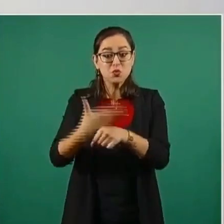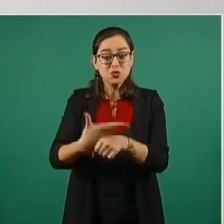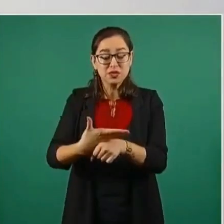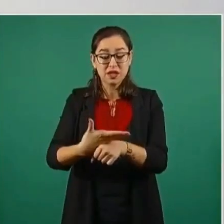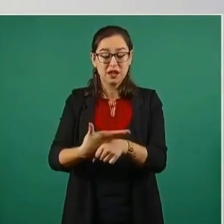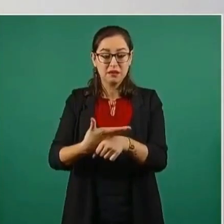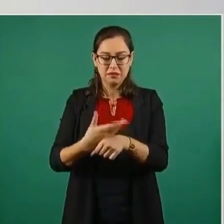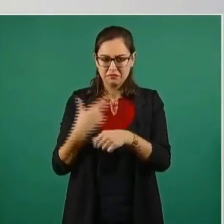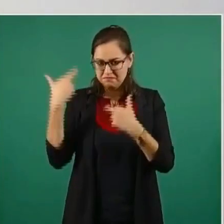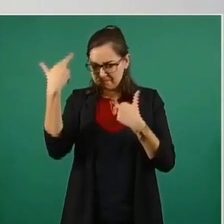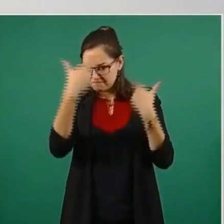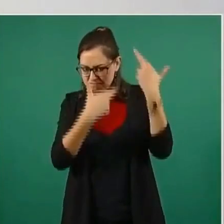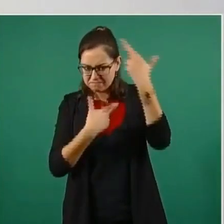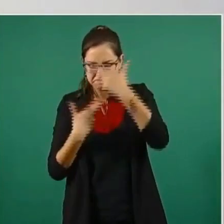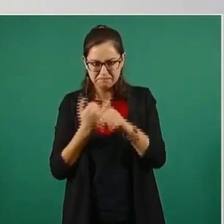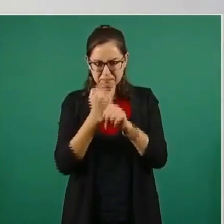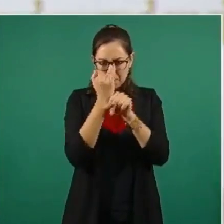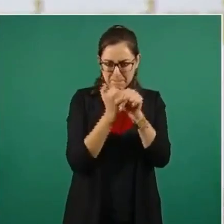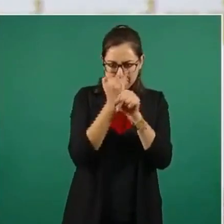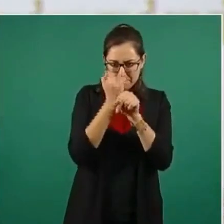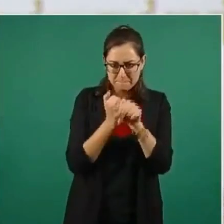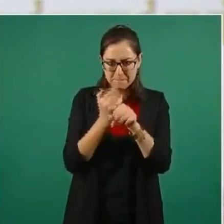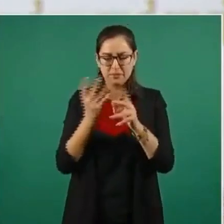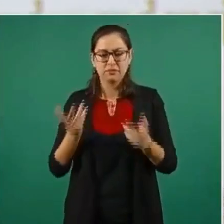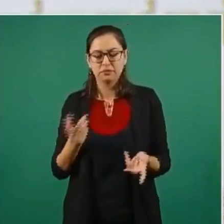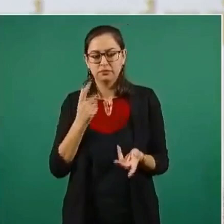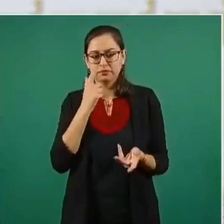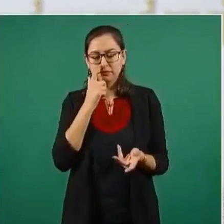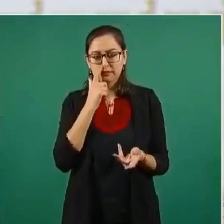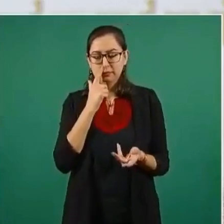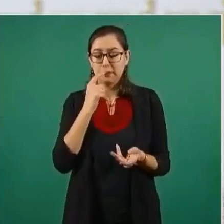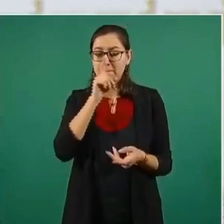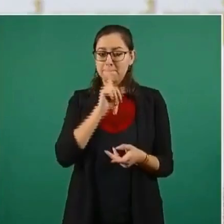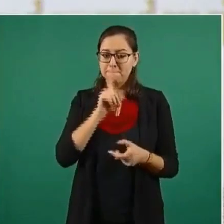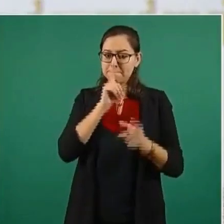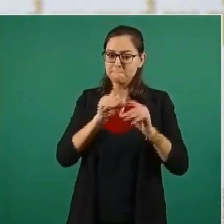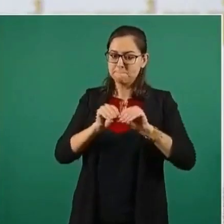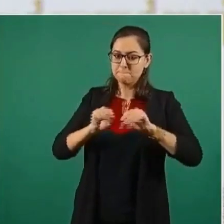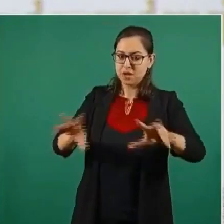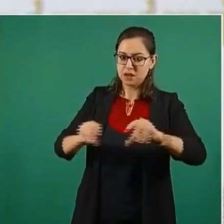que no se traguen ningún plato de mentiras,